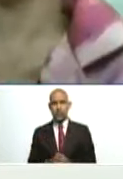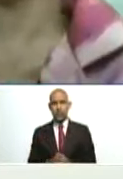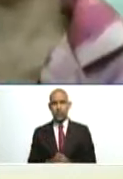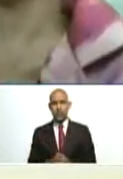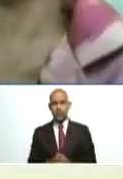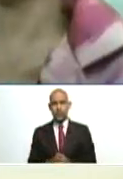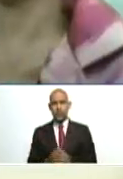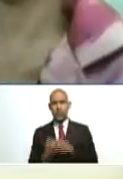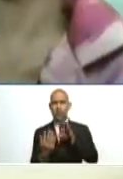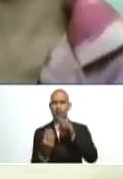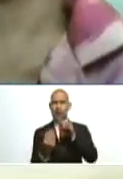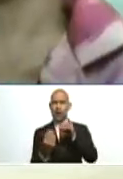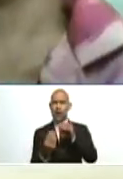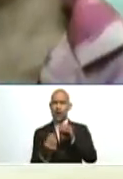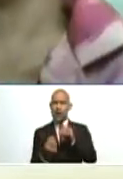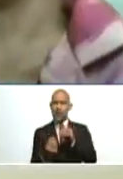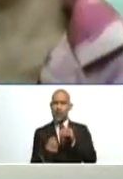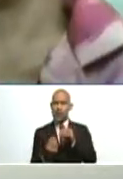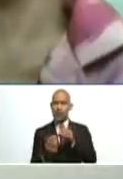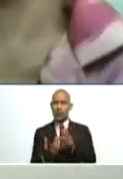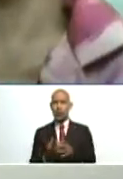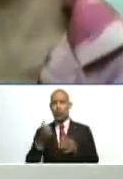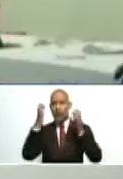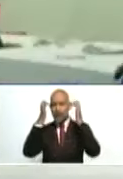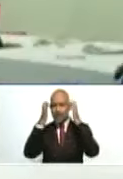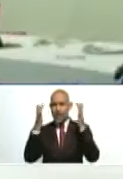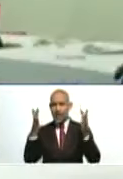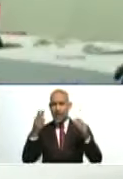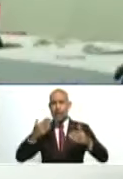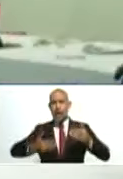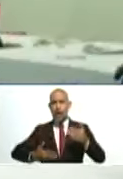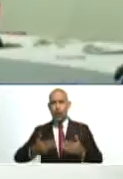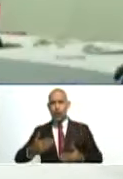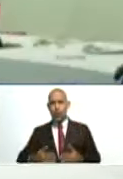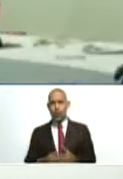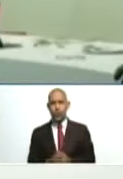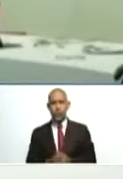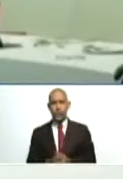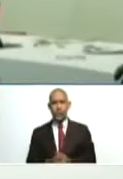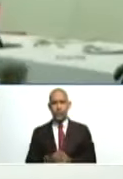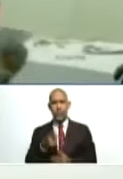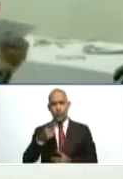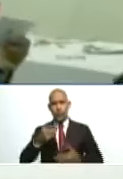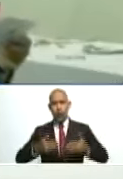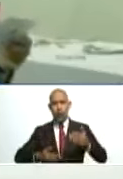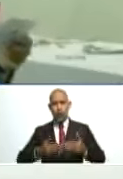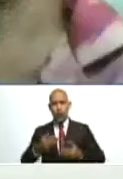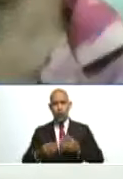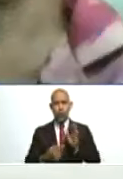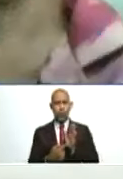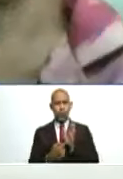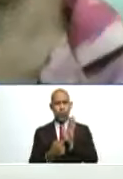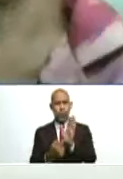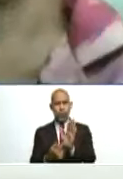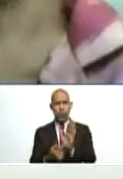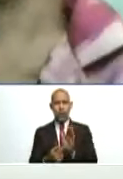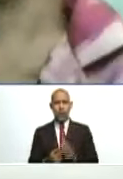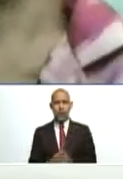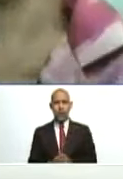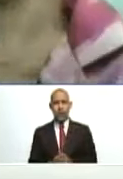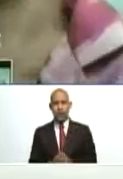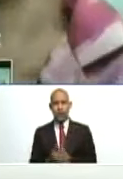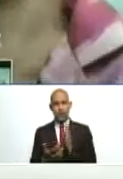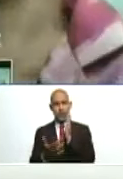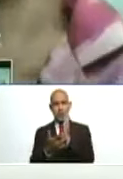de inteligencia artificial para esos robots humanoides. Ah, Iván Pérez